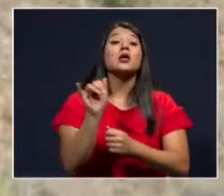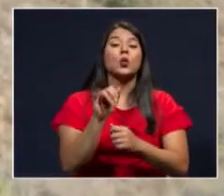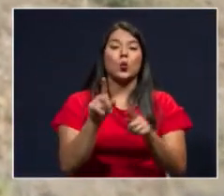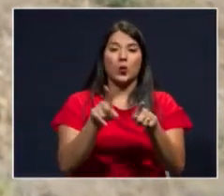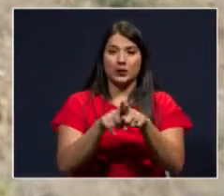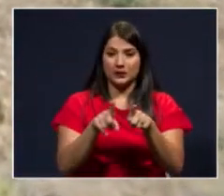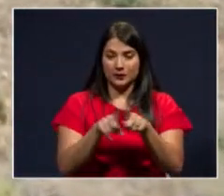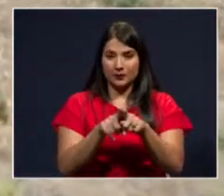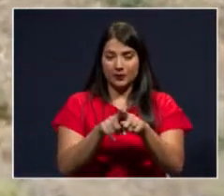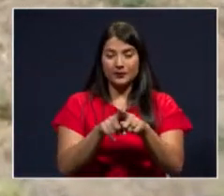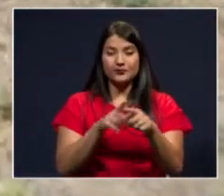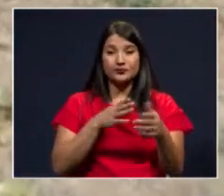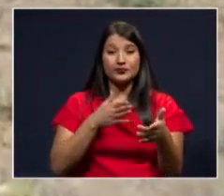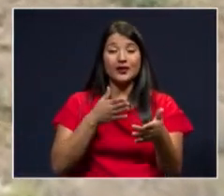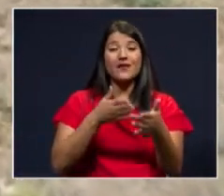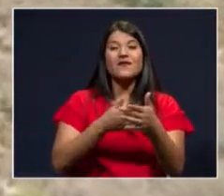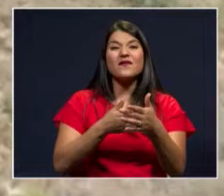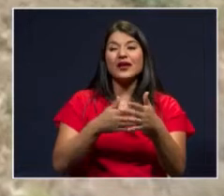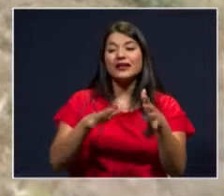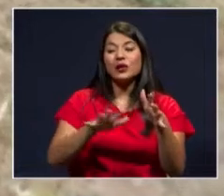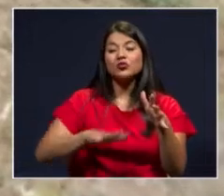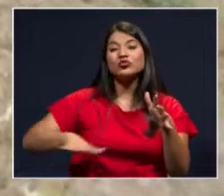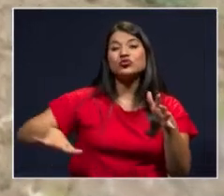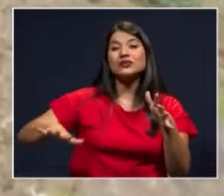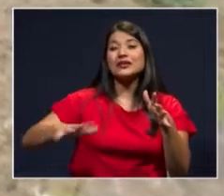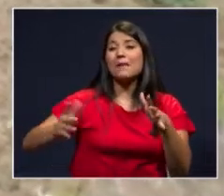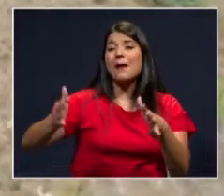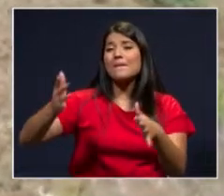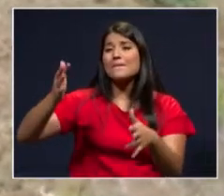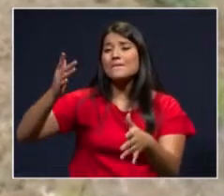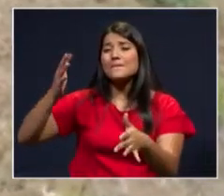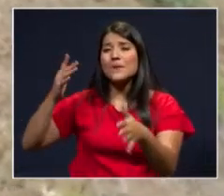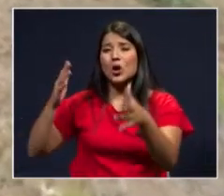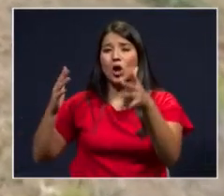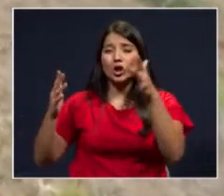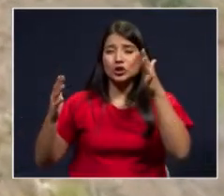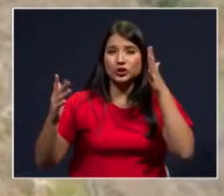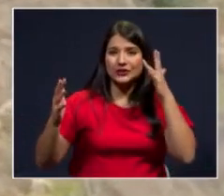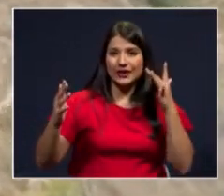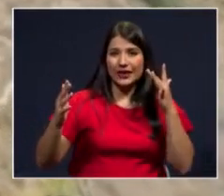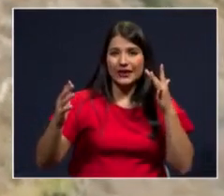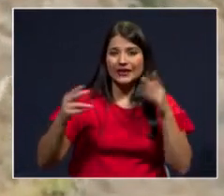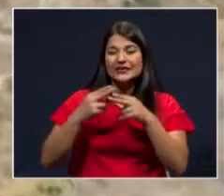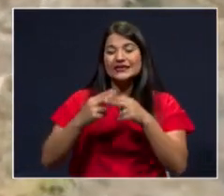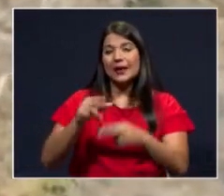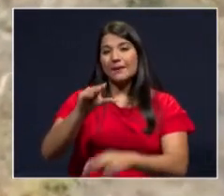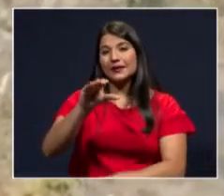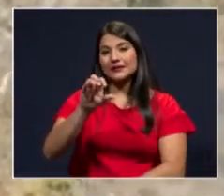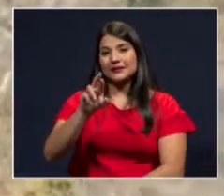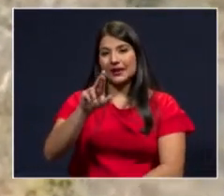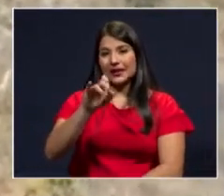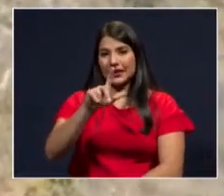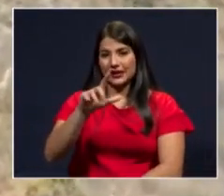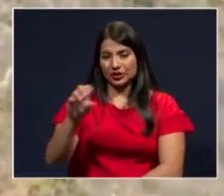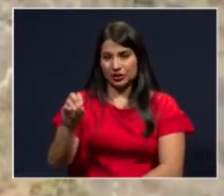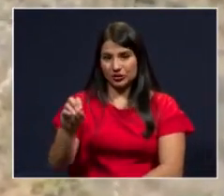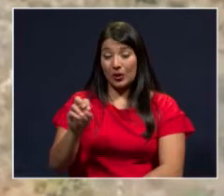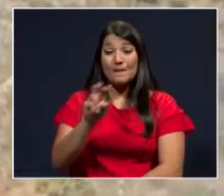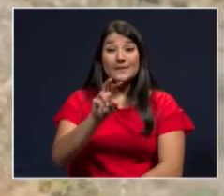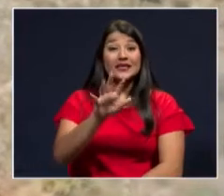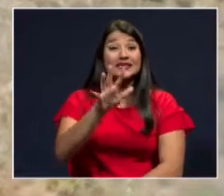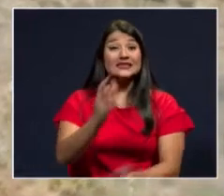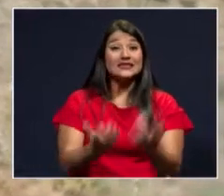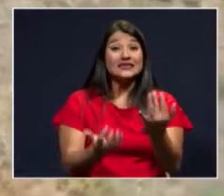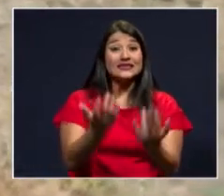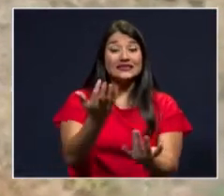se está dañando un ecosistema de bosque inundado de una especie conocida como cericho. Los 25 incendios forestales